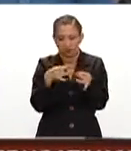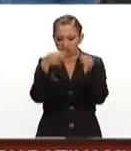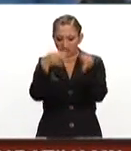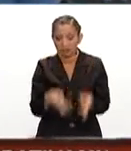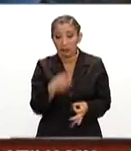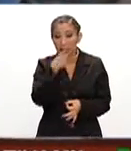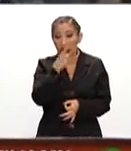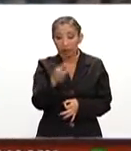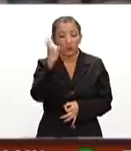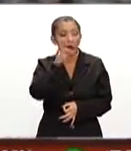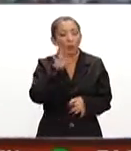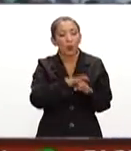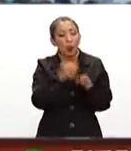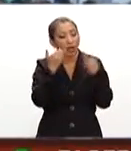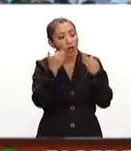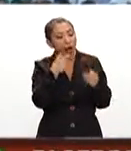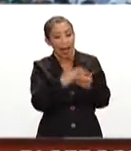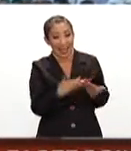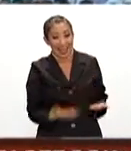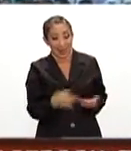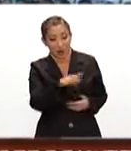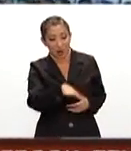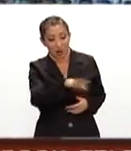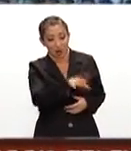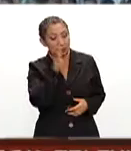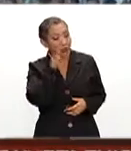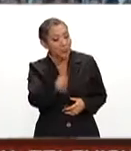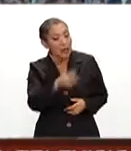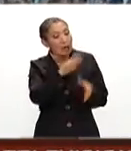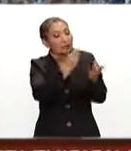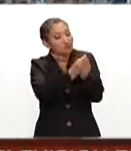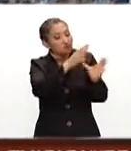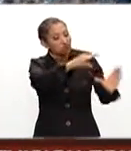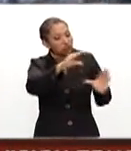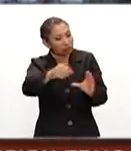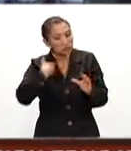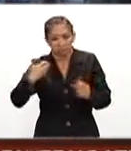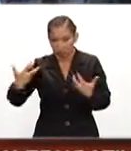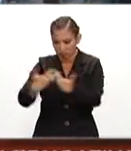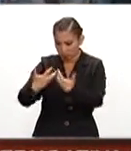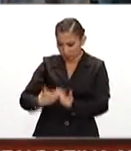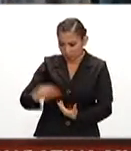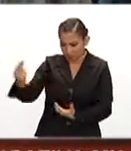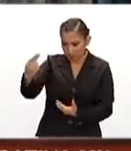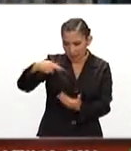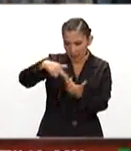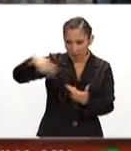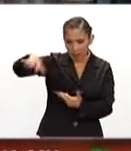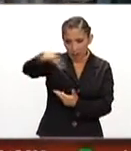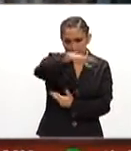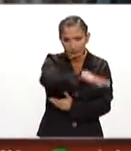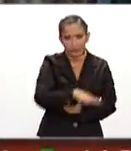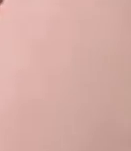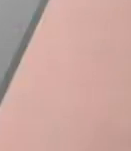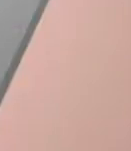calidad. Dijo que prueba de ello es que hoy en día se brinda una enseñanza acorde a las necesidades de cada región del país.